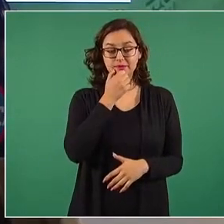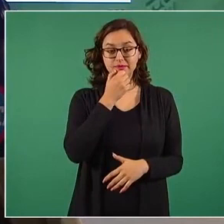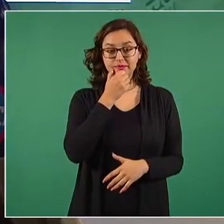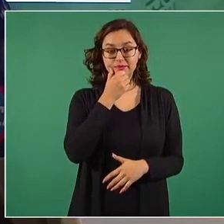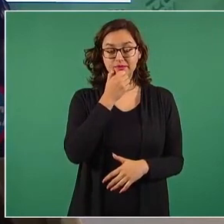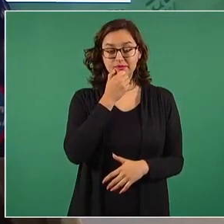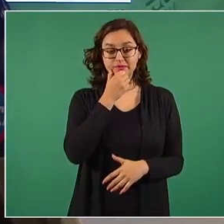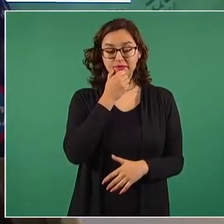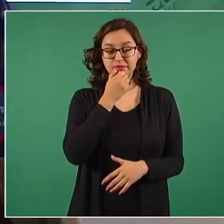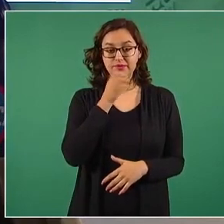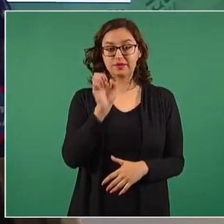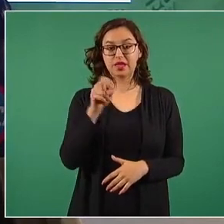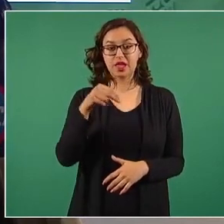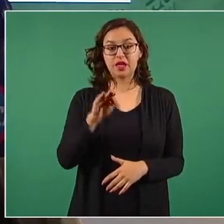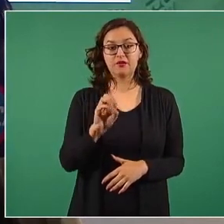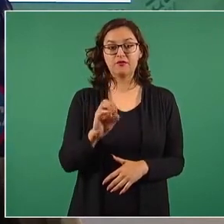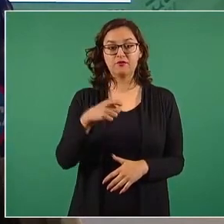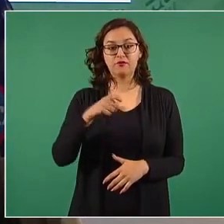Enfoque Noticias,